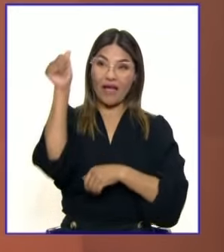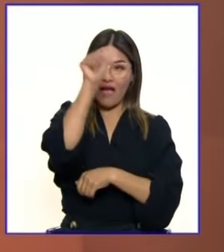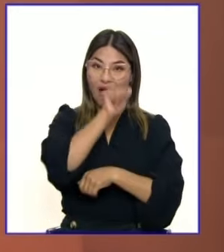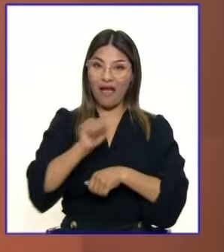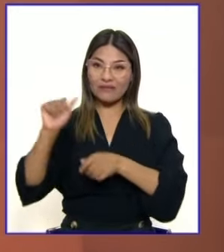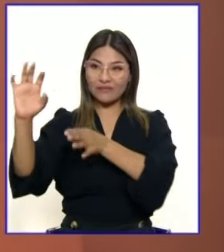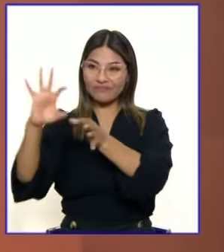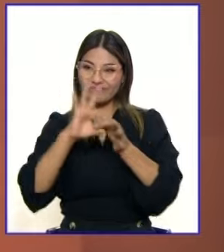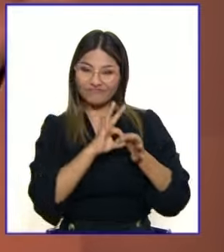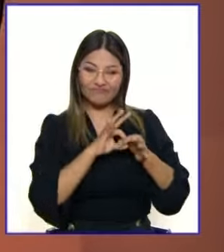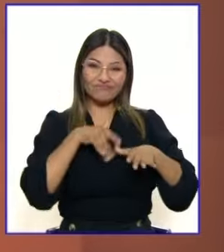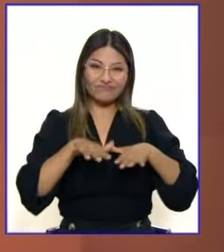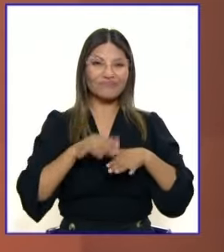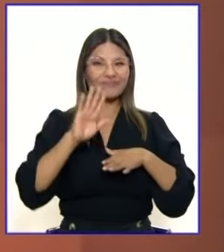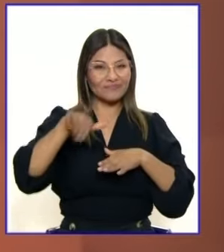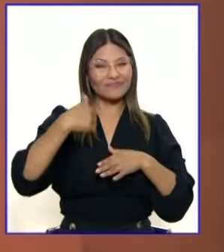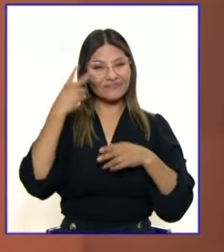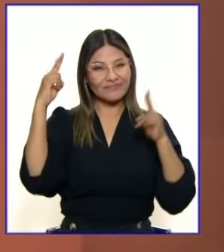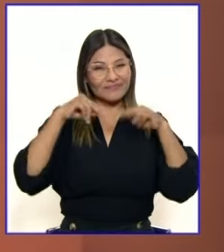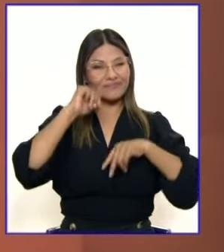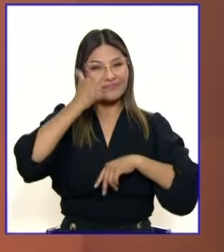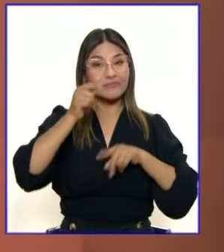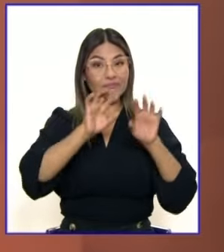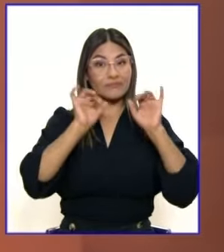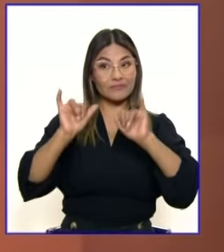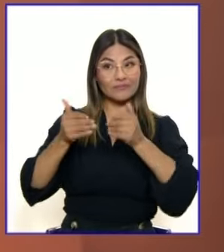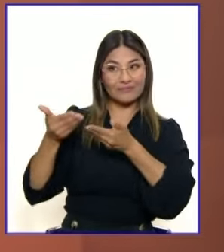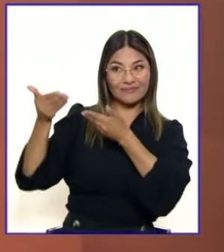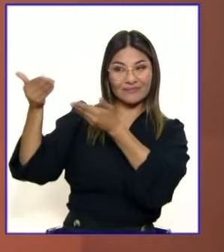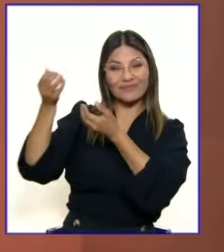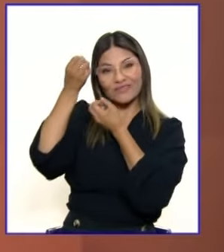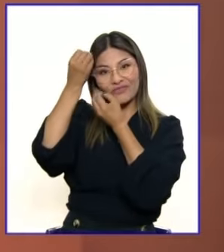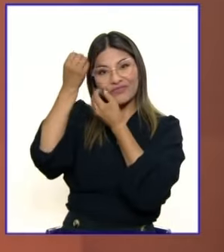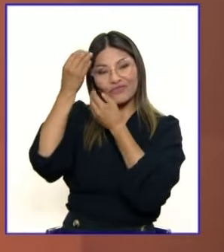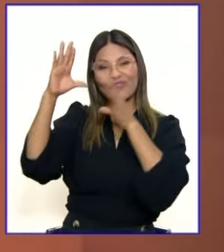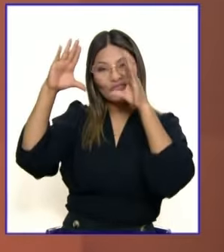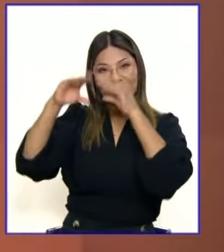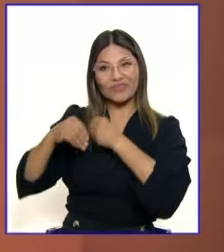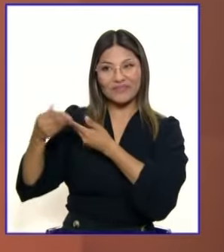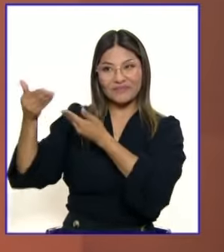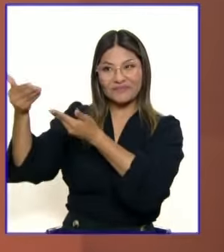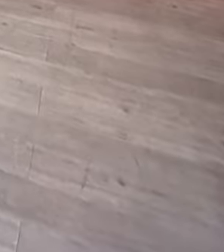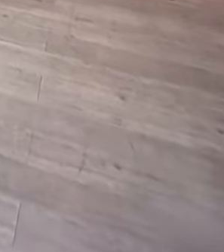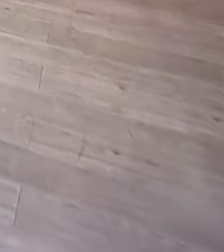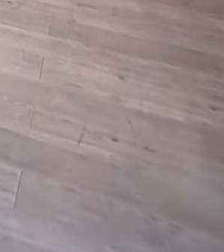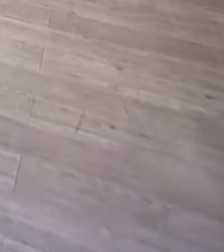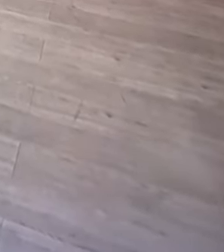2024. Nos vemos esta mañana. No se muevan, ya viene Nicolás Salazar con Noticias Noche.